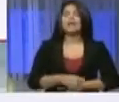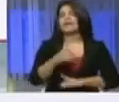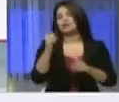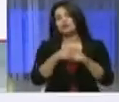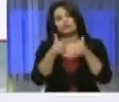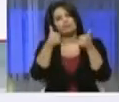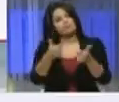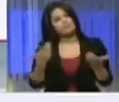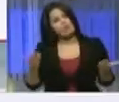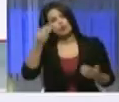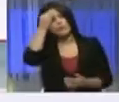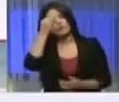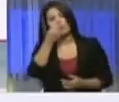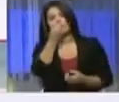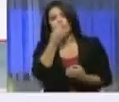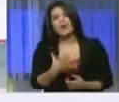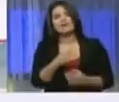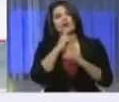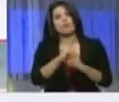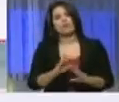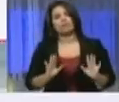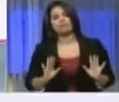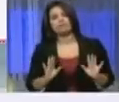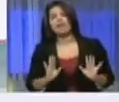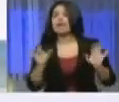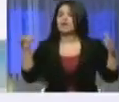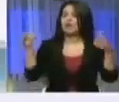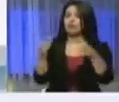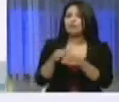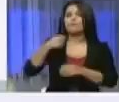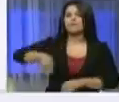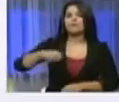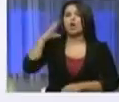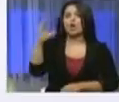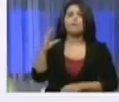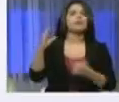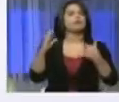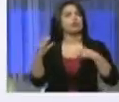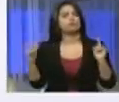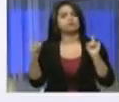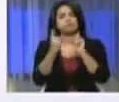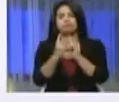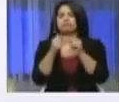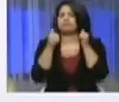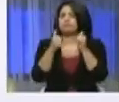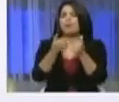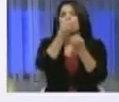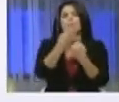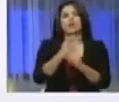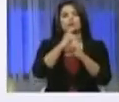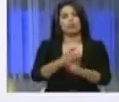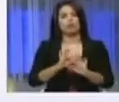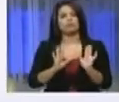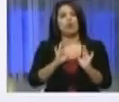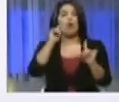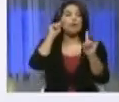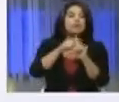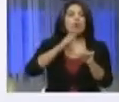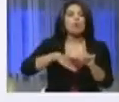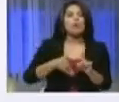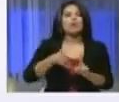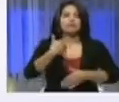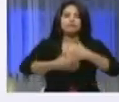Santos y todo un éxito, las primeras acciones para construir una